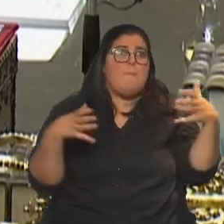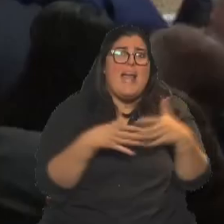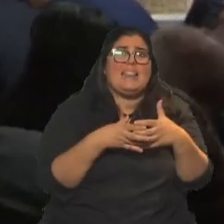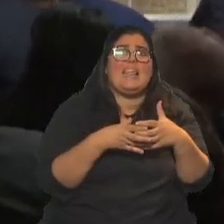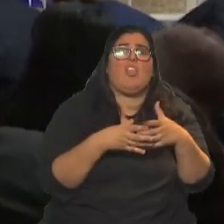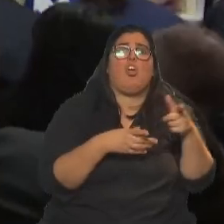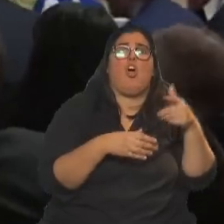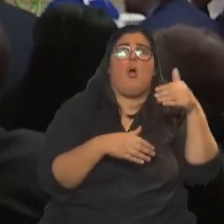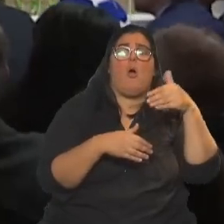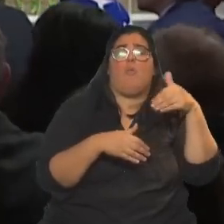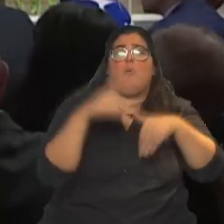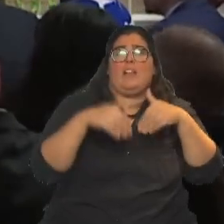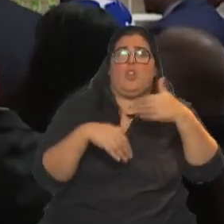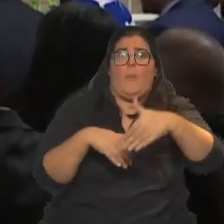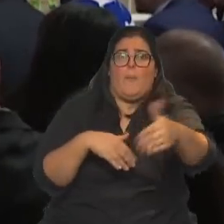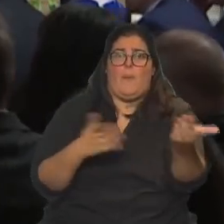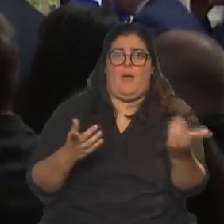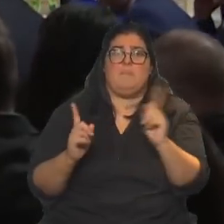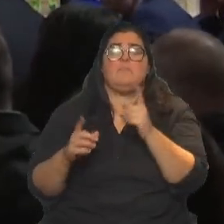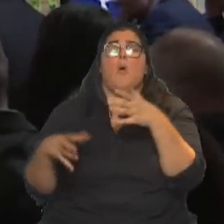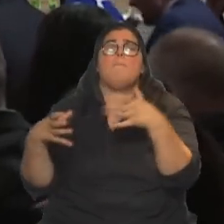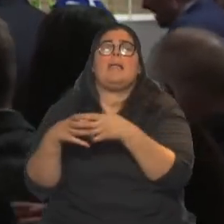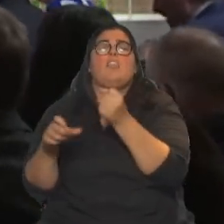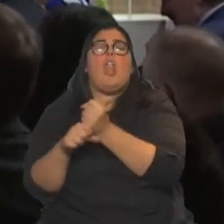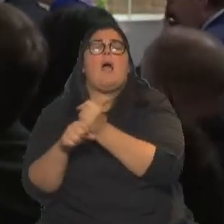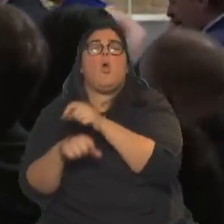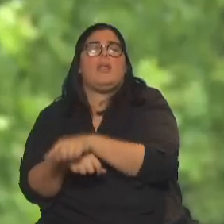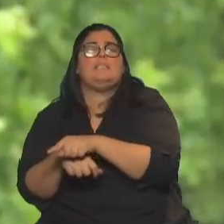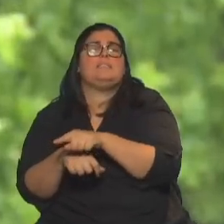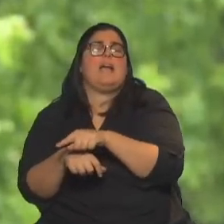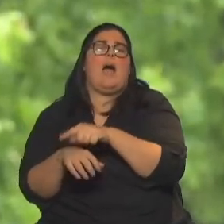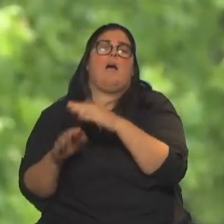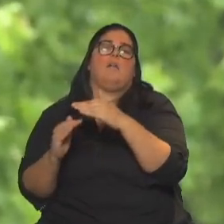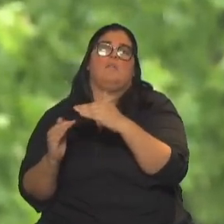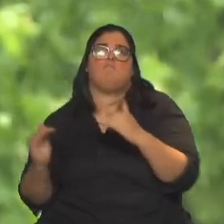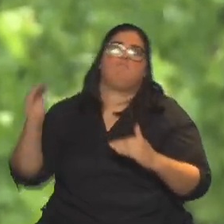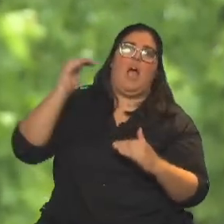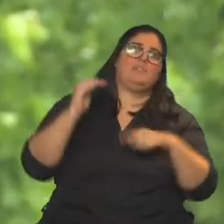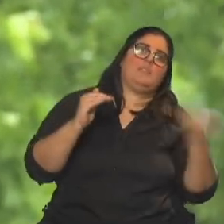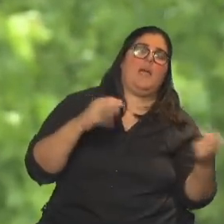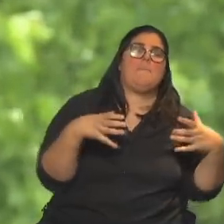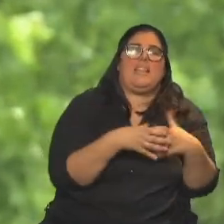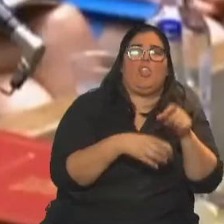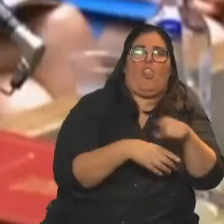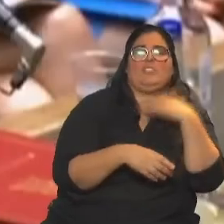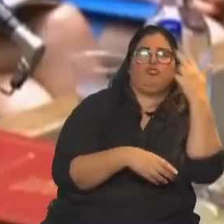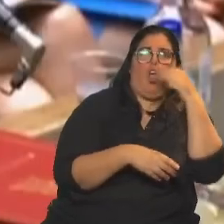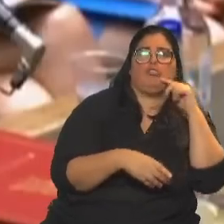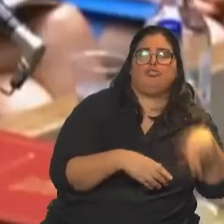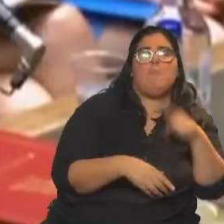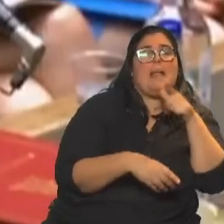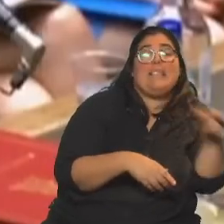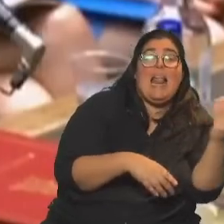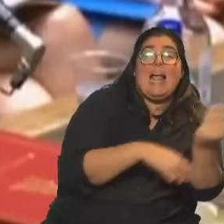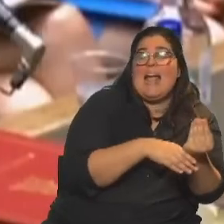tiene 7 puntos de ventaja según las últimas encuestas por sobre el partido de Johnson, y todo hace pensar que no es el candidato